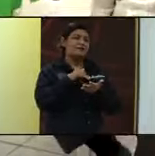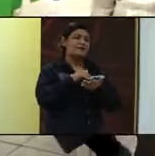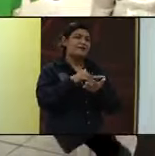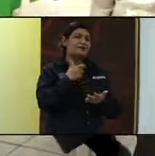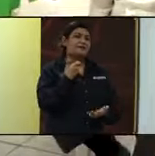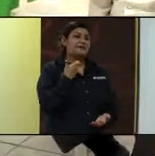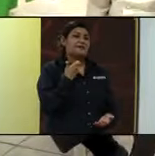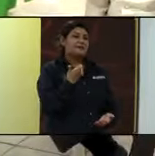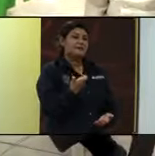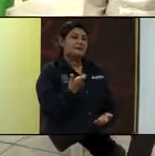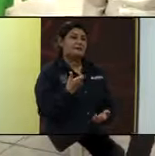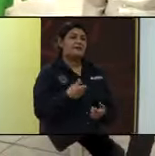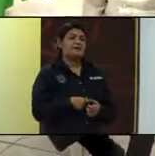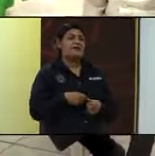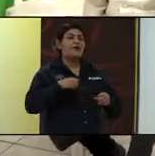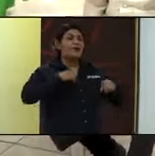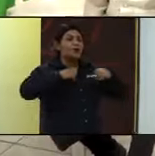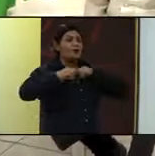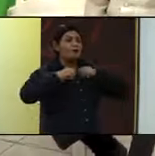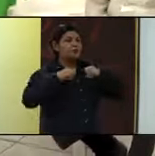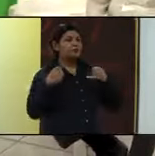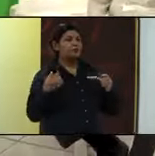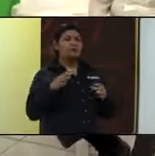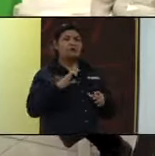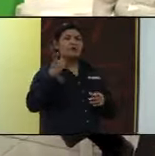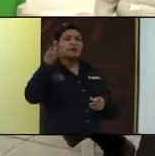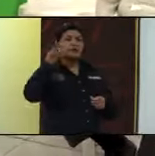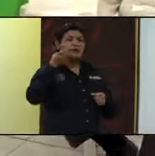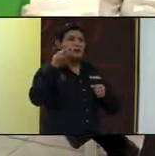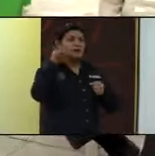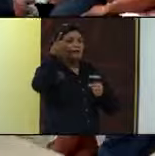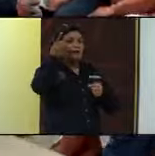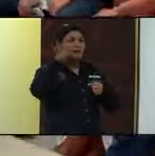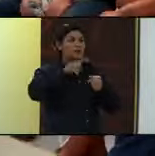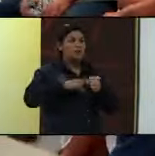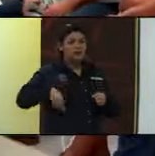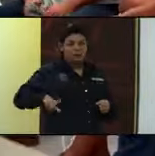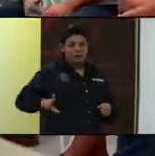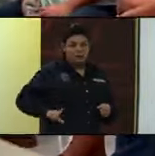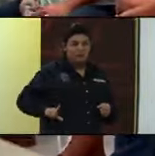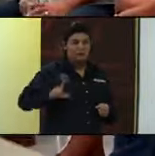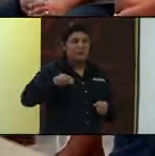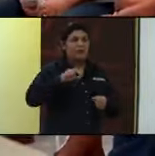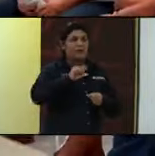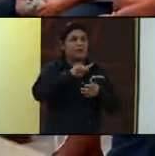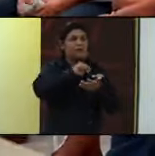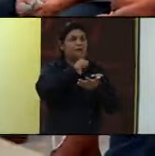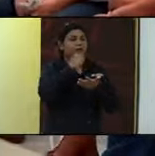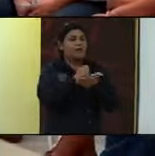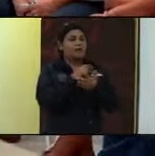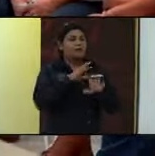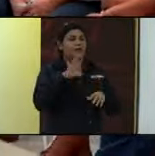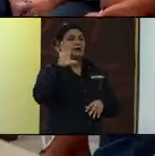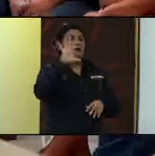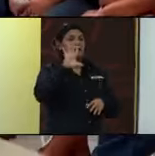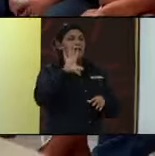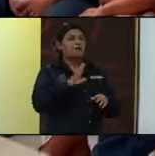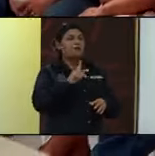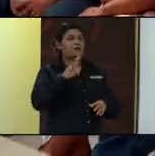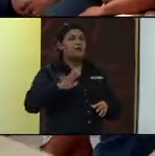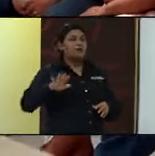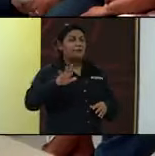pesos. Obra directa del gobierno de Tamaulipas para beneficiar a 5 ejidos.